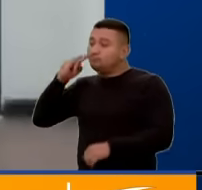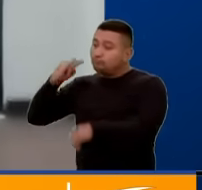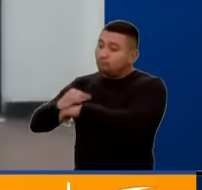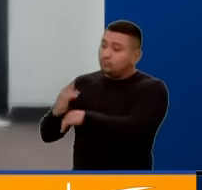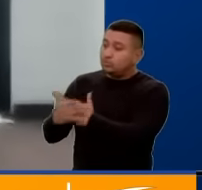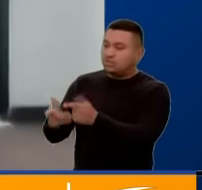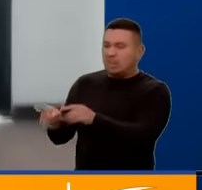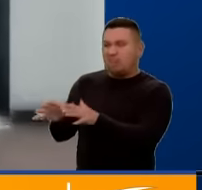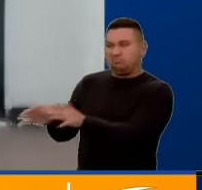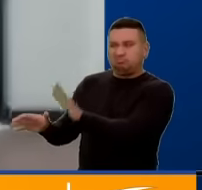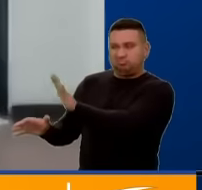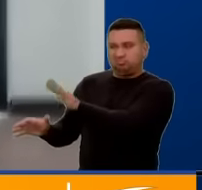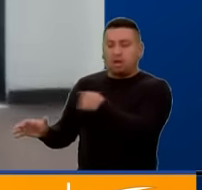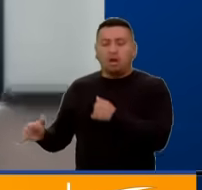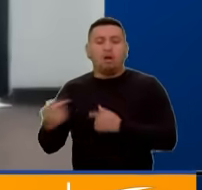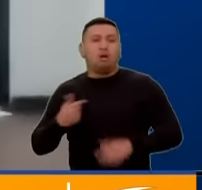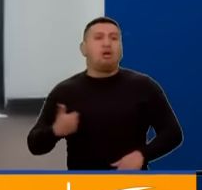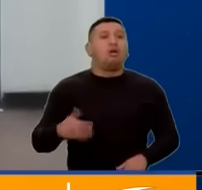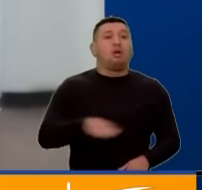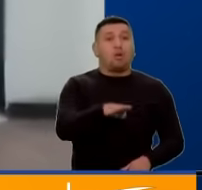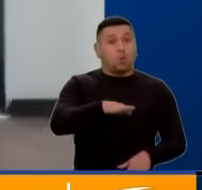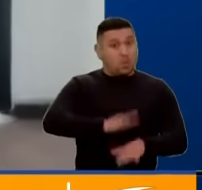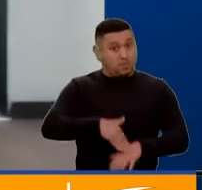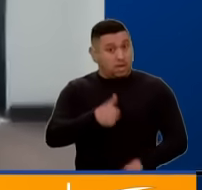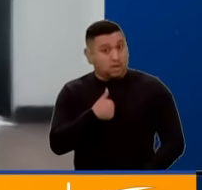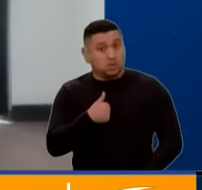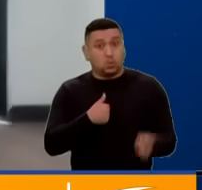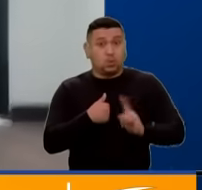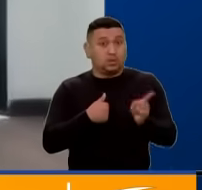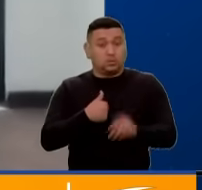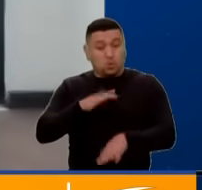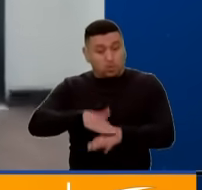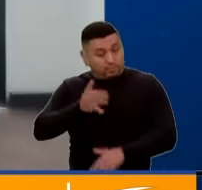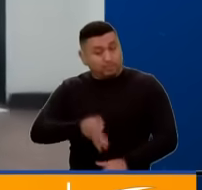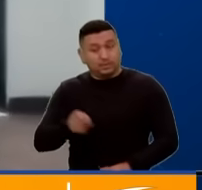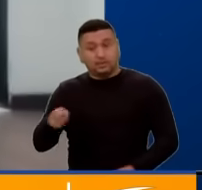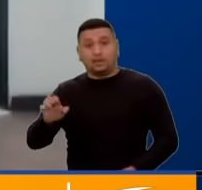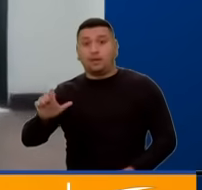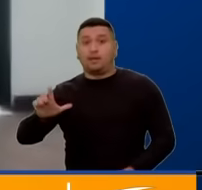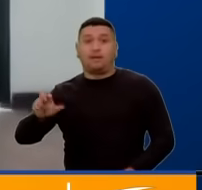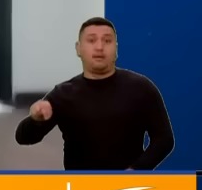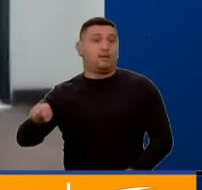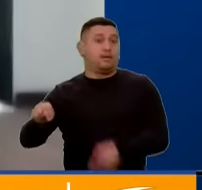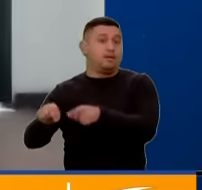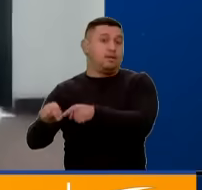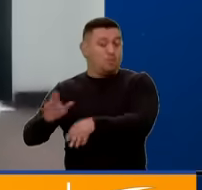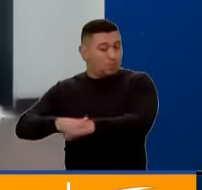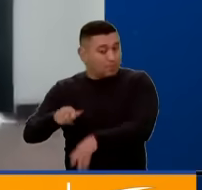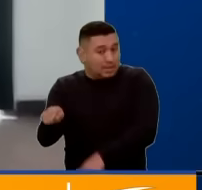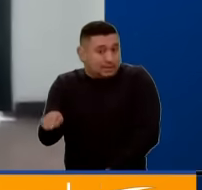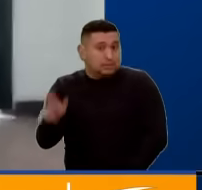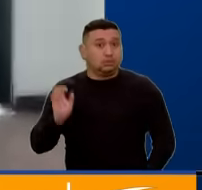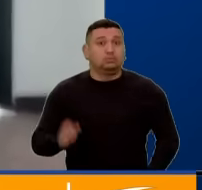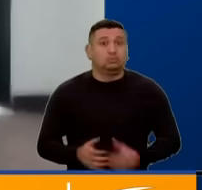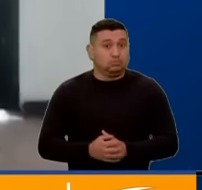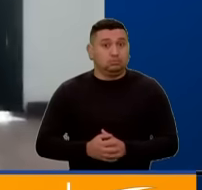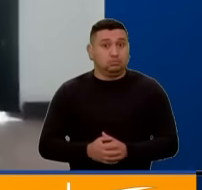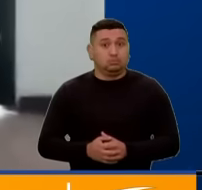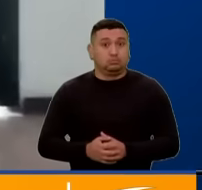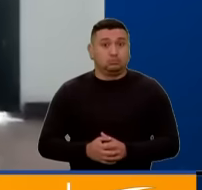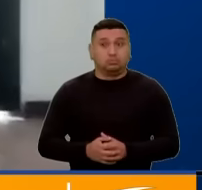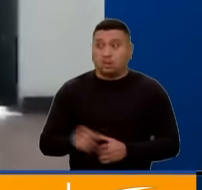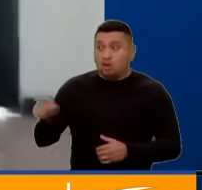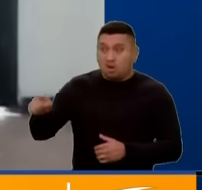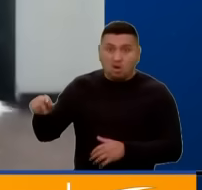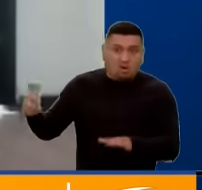sin causa y razón alguna. Independientemente de que yo fuese armado, yo en ningún momento intenté defenderme accionando mi arma contra ellos,